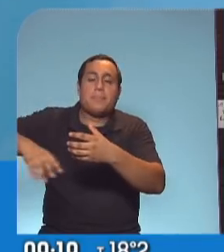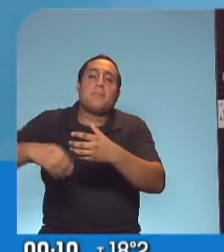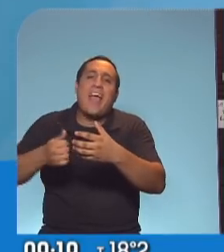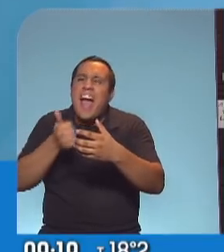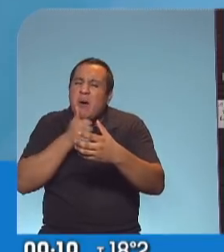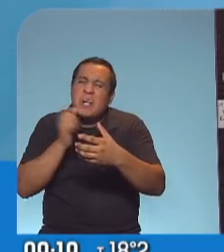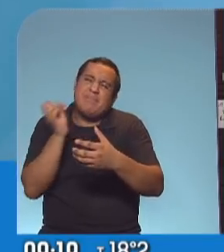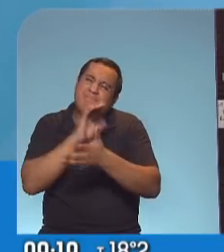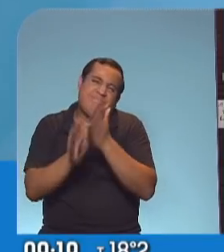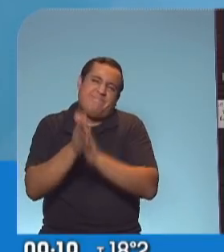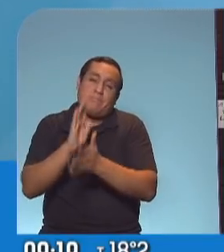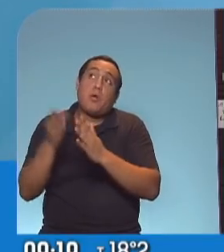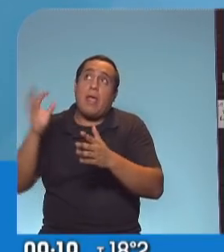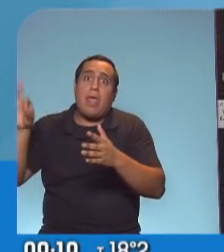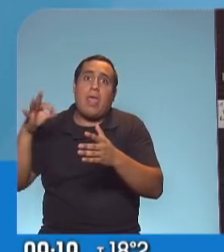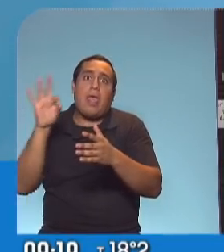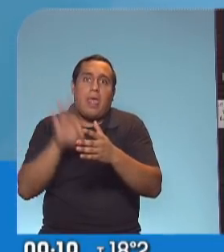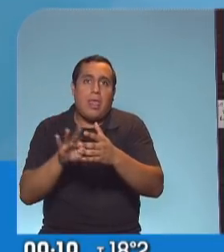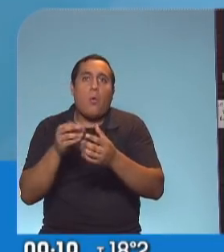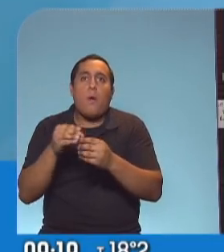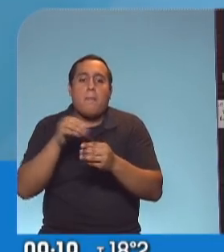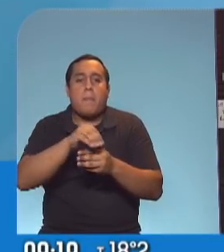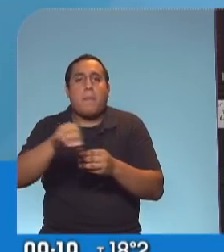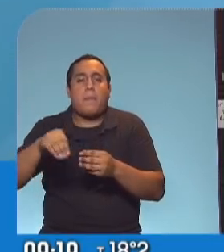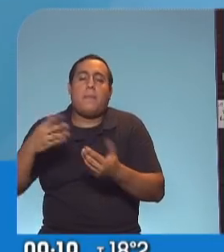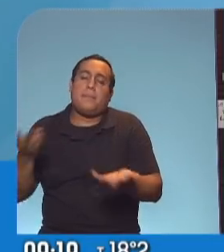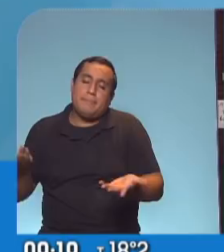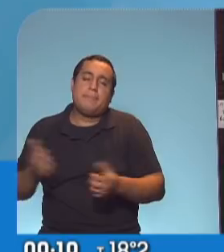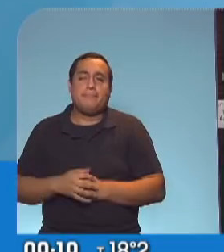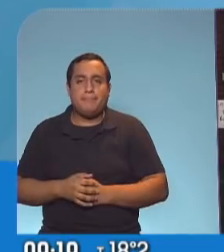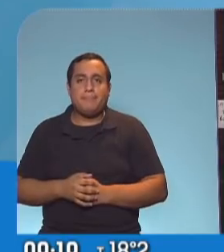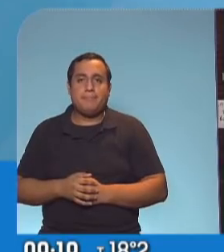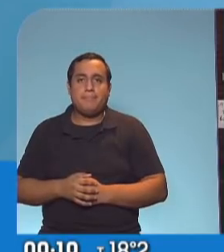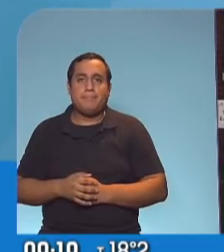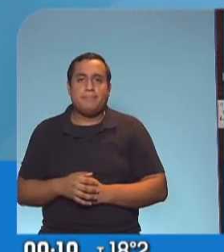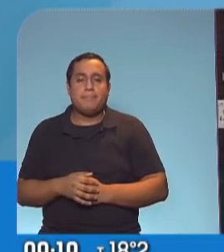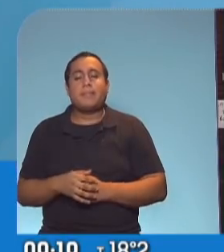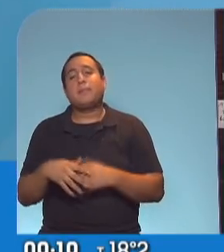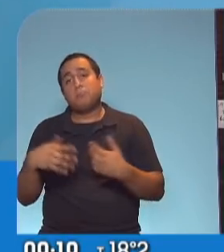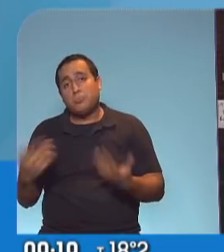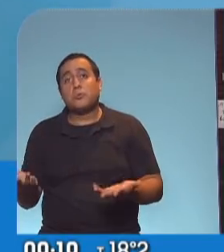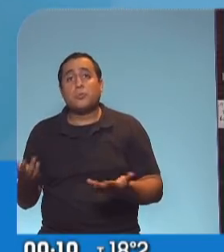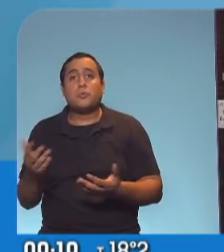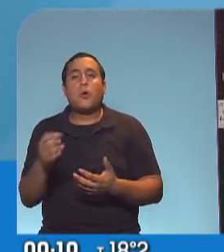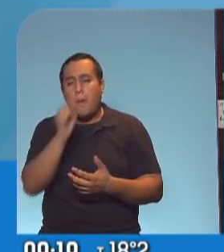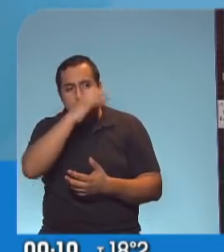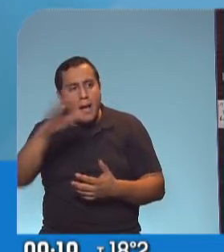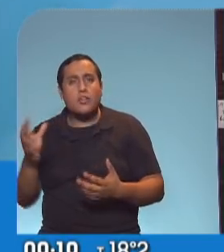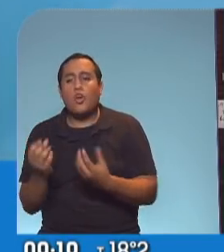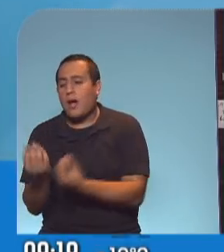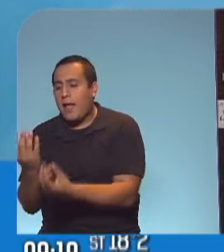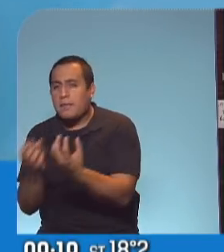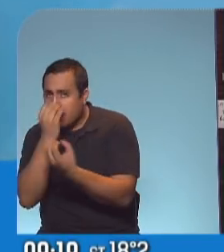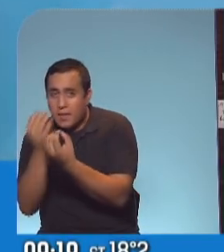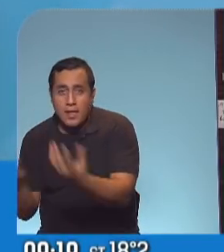para hacer su depósito de los huevos a la hembra. Por supuesto que los patios, los jardines bien